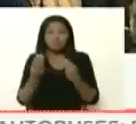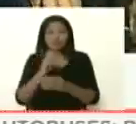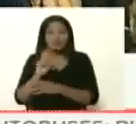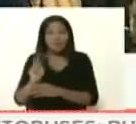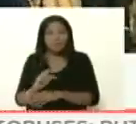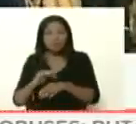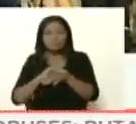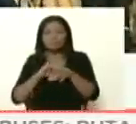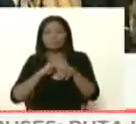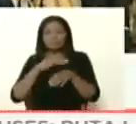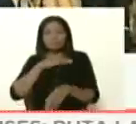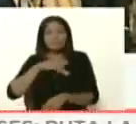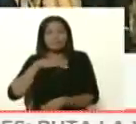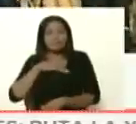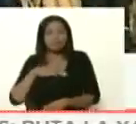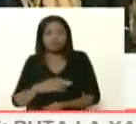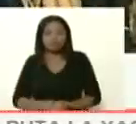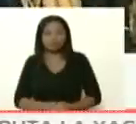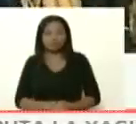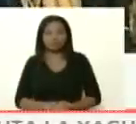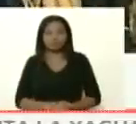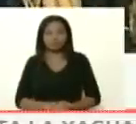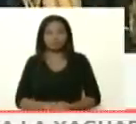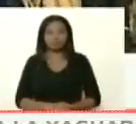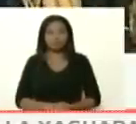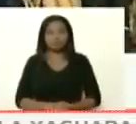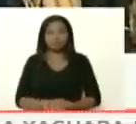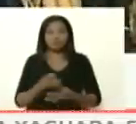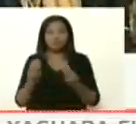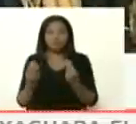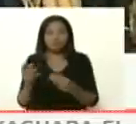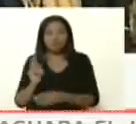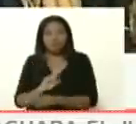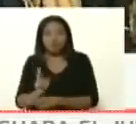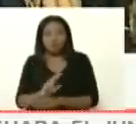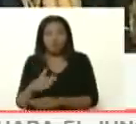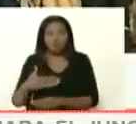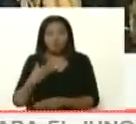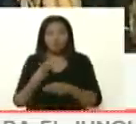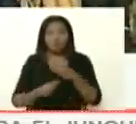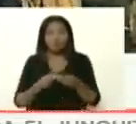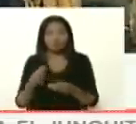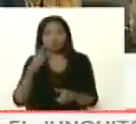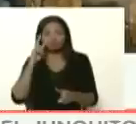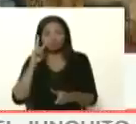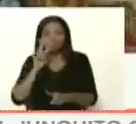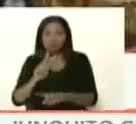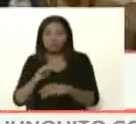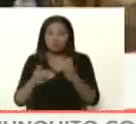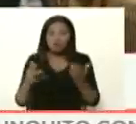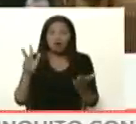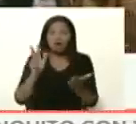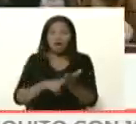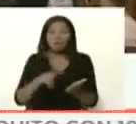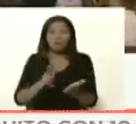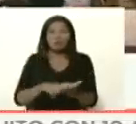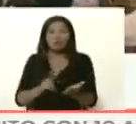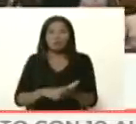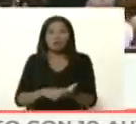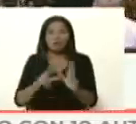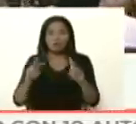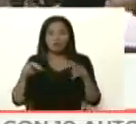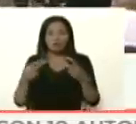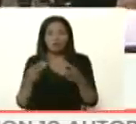muy pronto, compañero vicepresidente, muy pronto podamos estar viendo y aprobando el